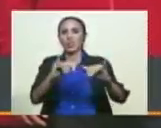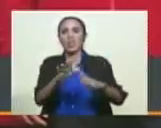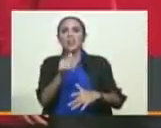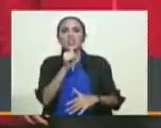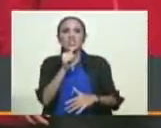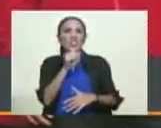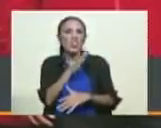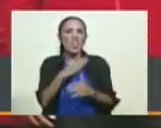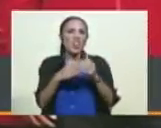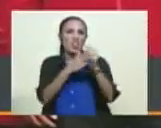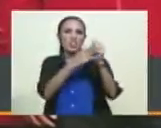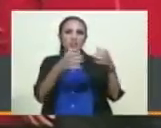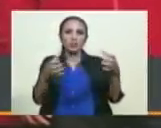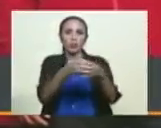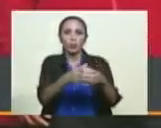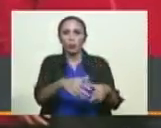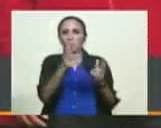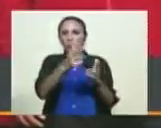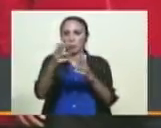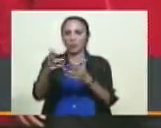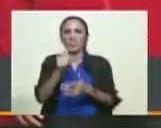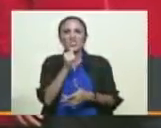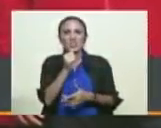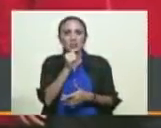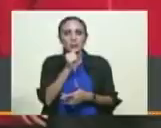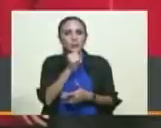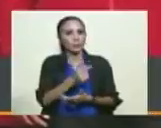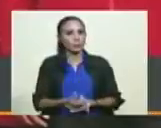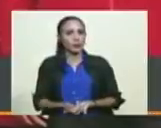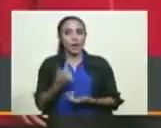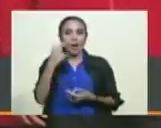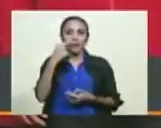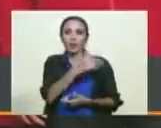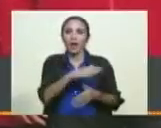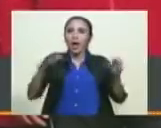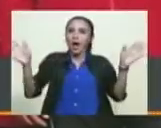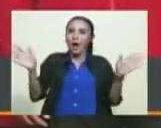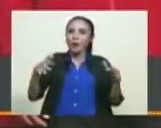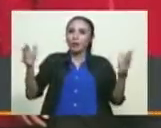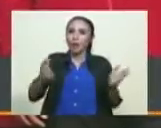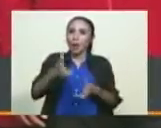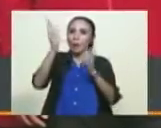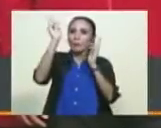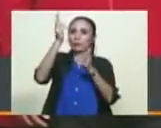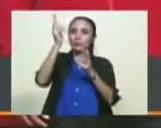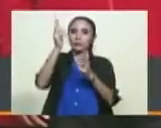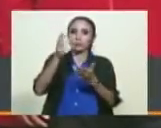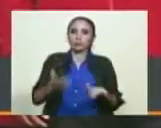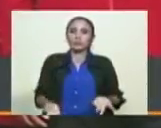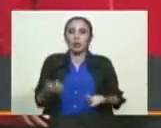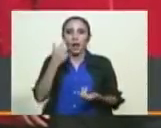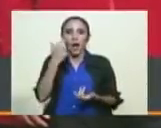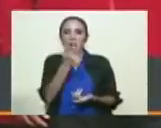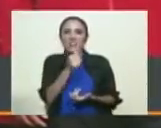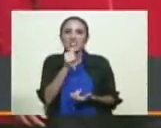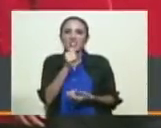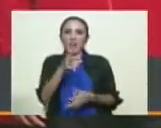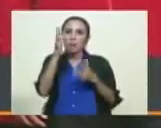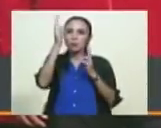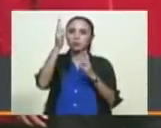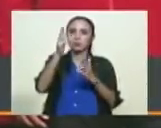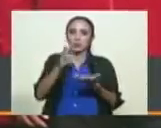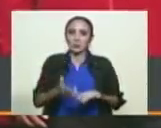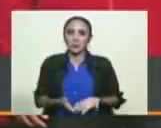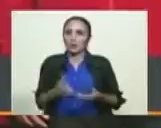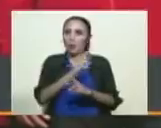torturó y asesinó a esa gaviota para darle un castigo ejemplar y que aprenda a